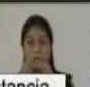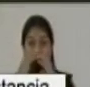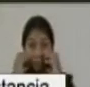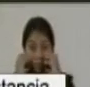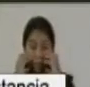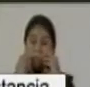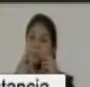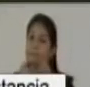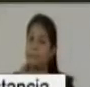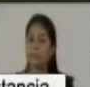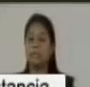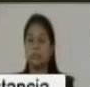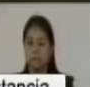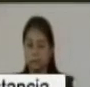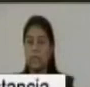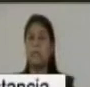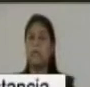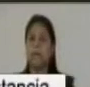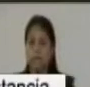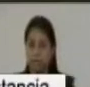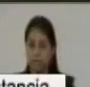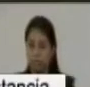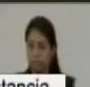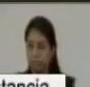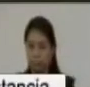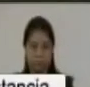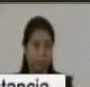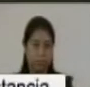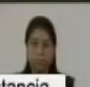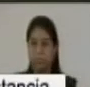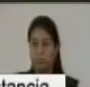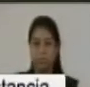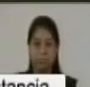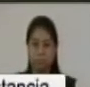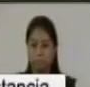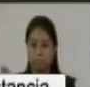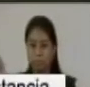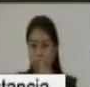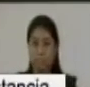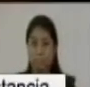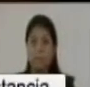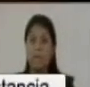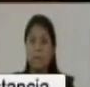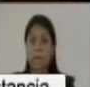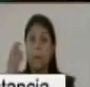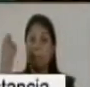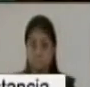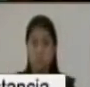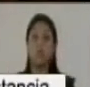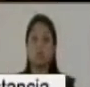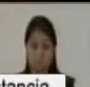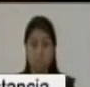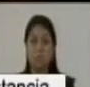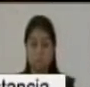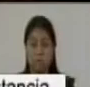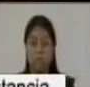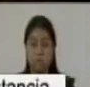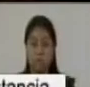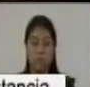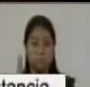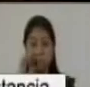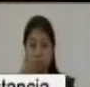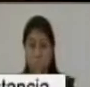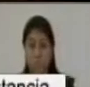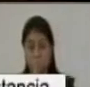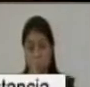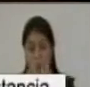poniendo en riesgo al resto de la población y por lo tanto será sujeta de una multa y una sanción por el no uso